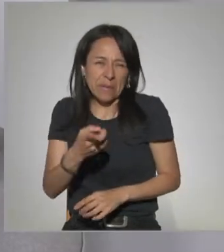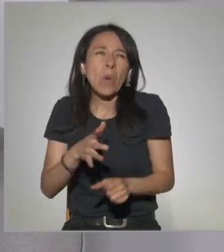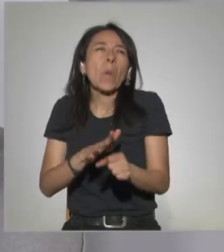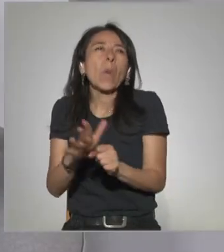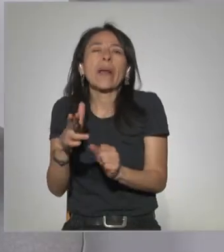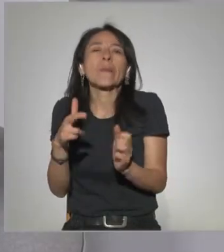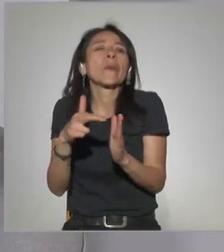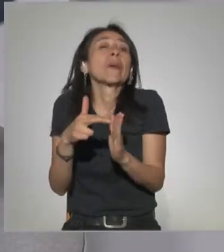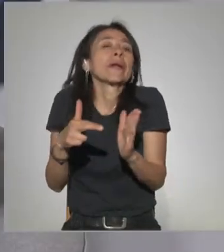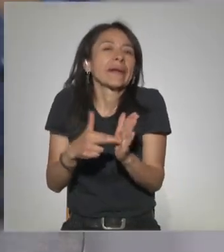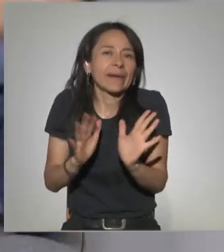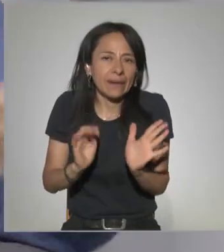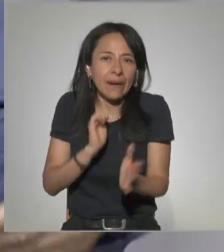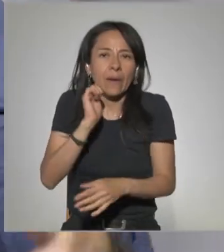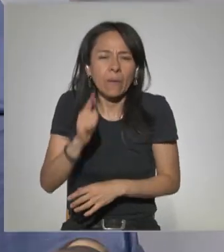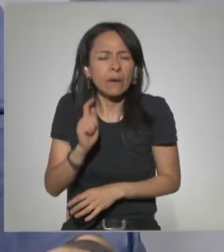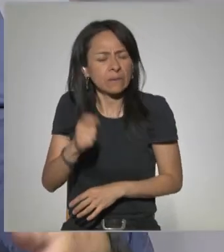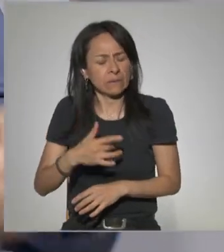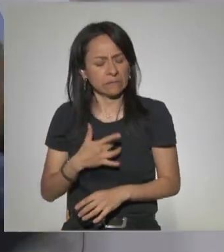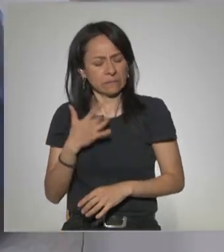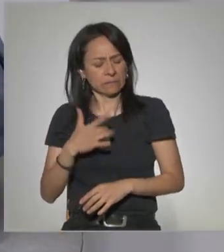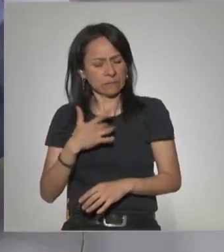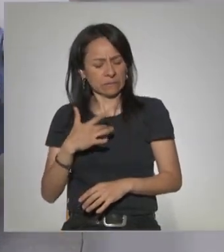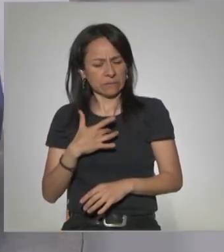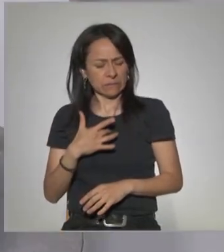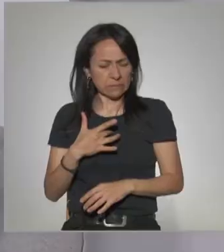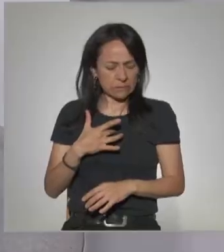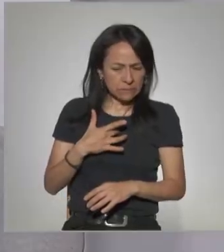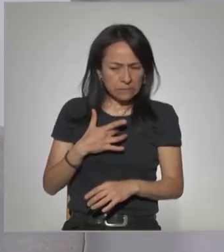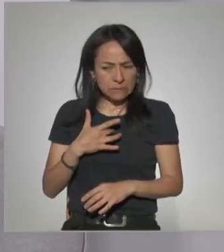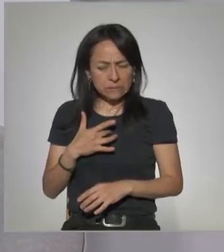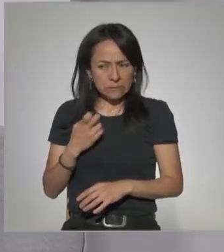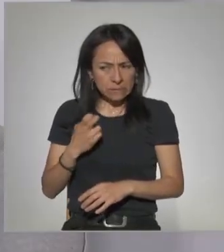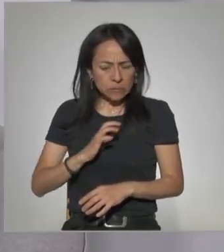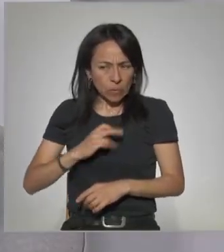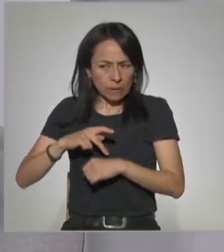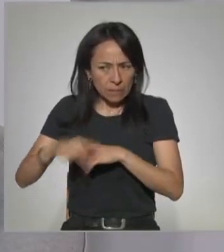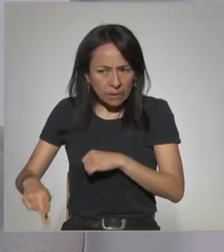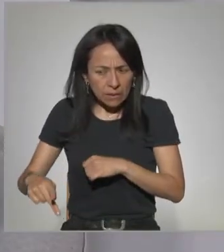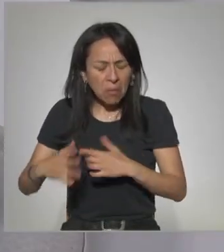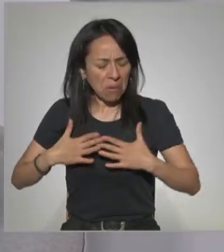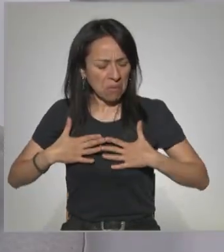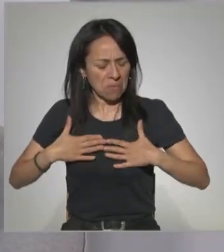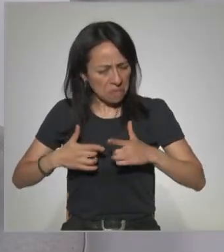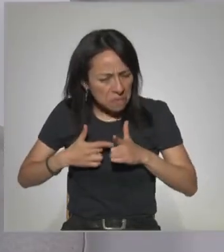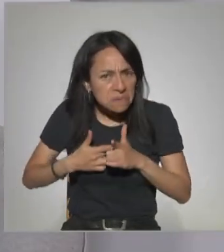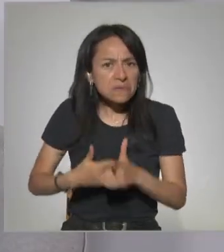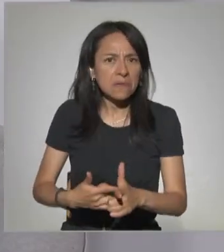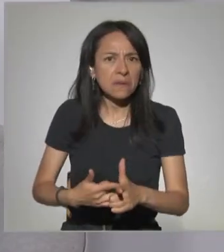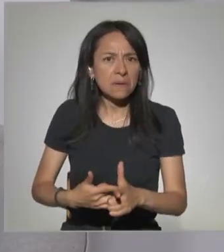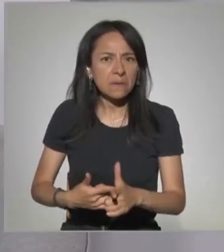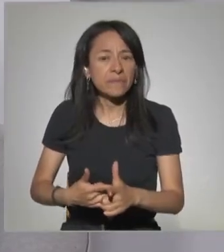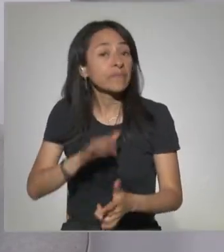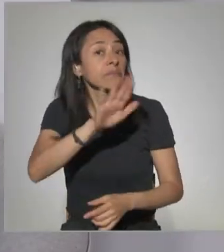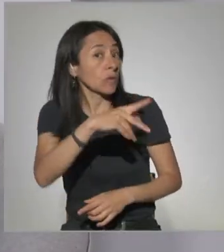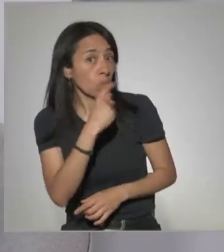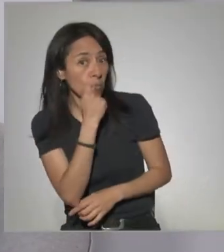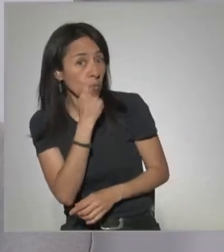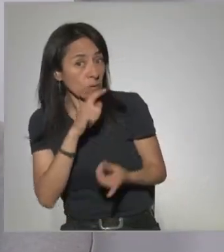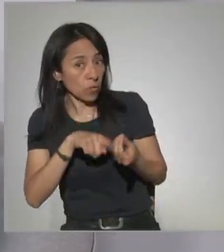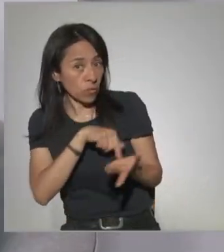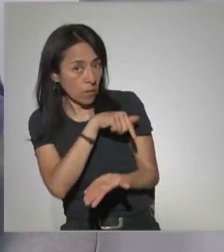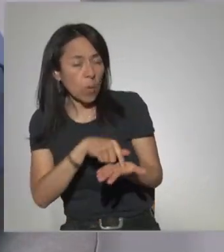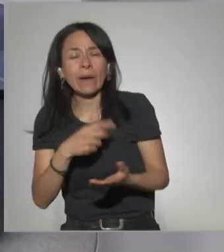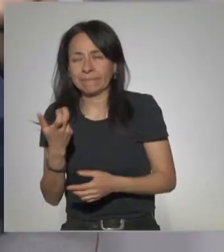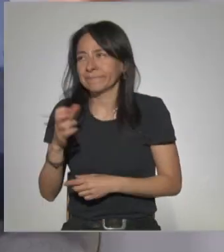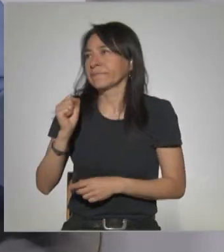la percepción de amenaza y mis recursos, funciona, sigue funcionando, ¿no? Es decir, no importa dónde estemos. La gente en Israel,